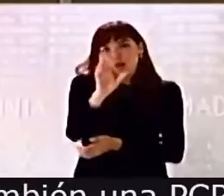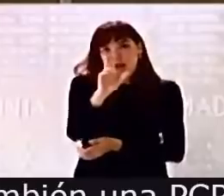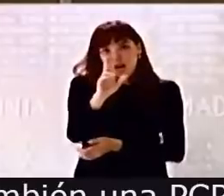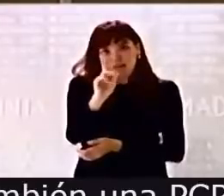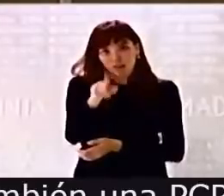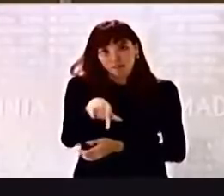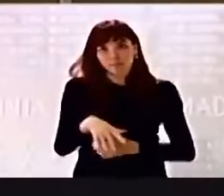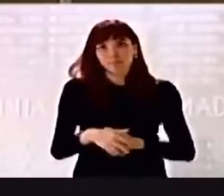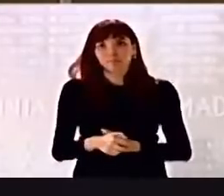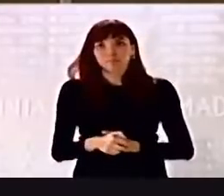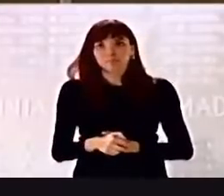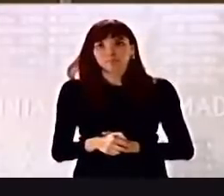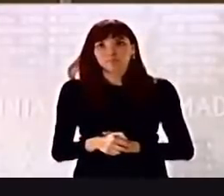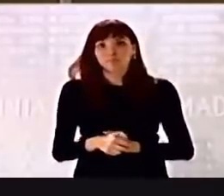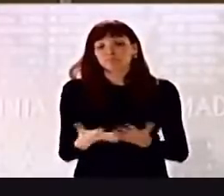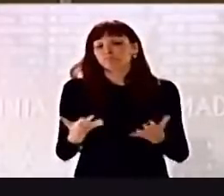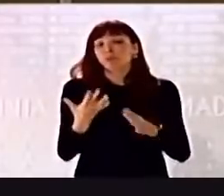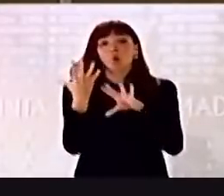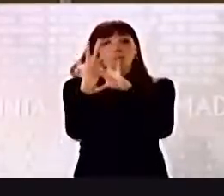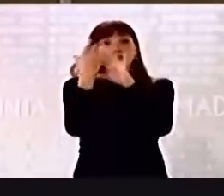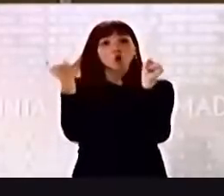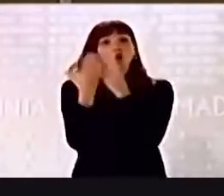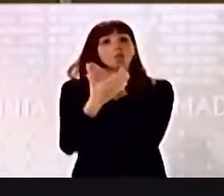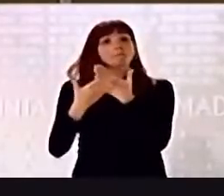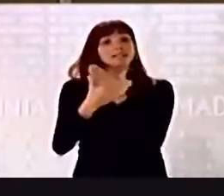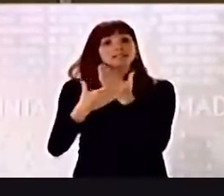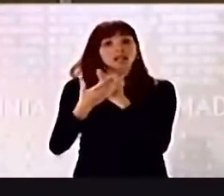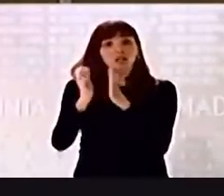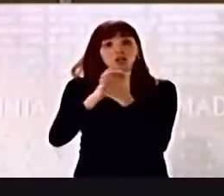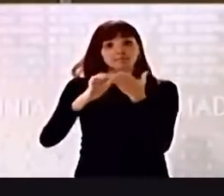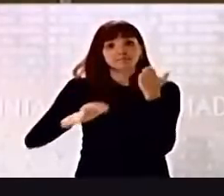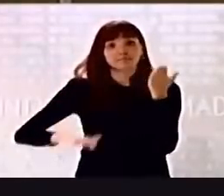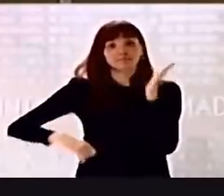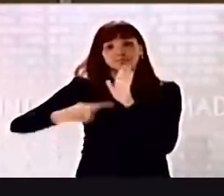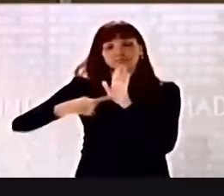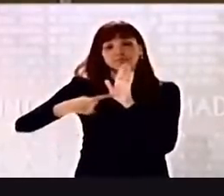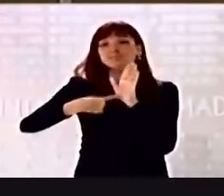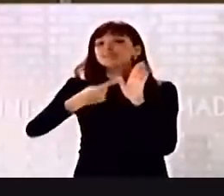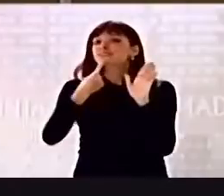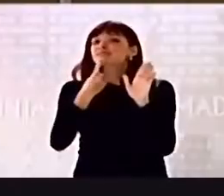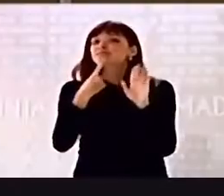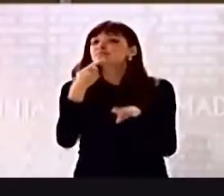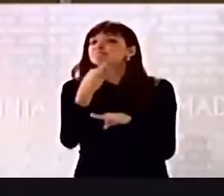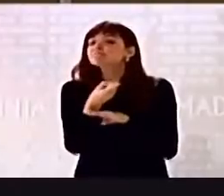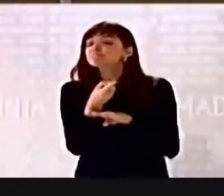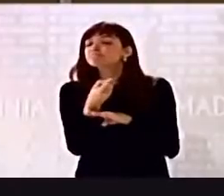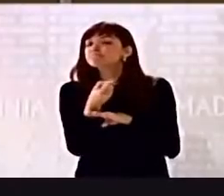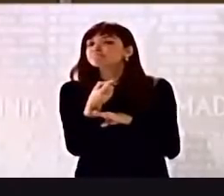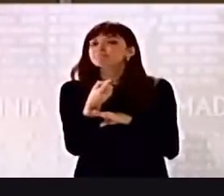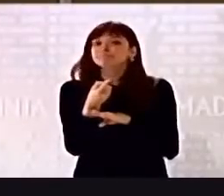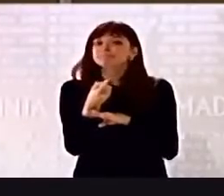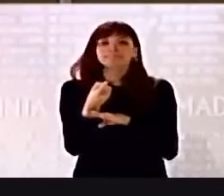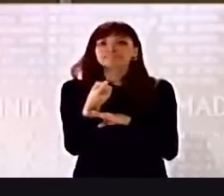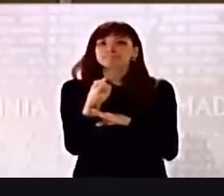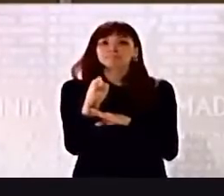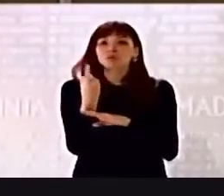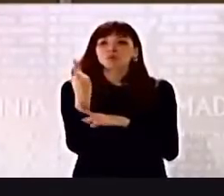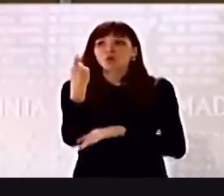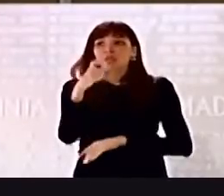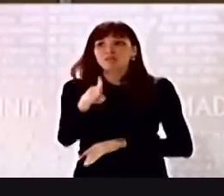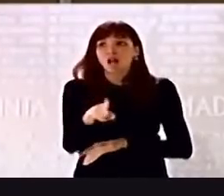Sabiendo que el protocolo del Ministerio no establece en ningún